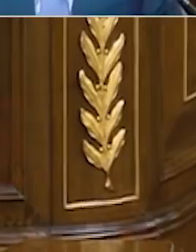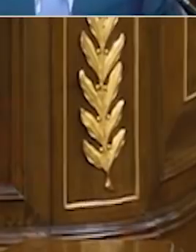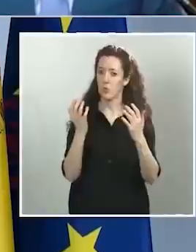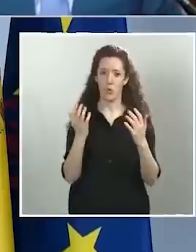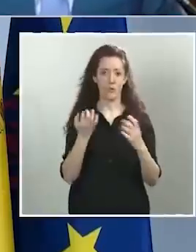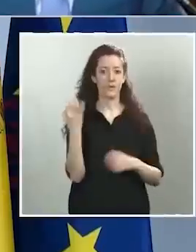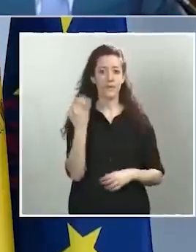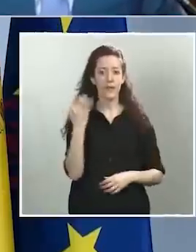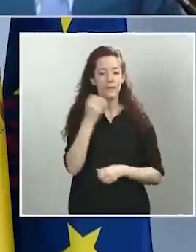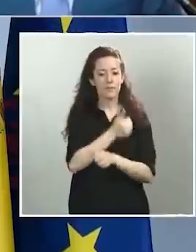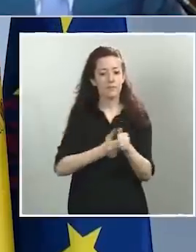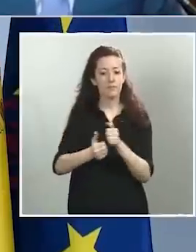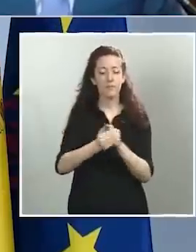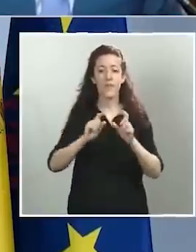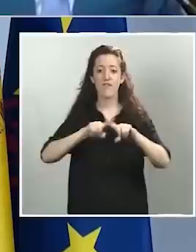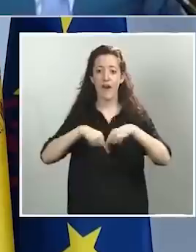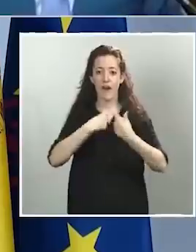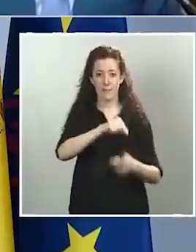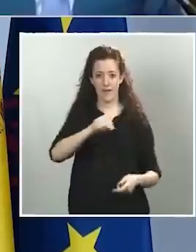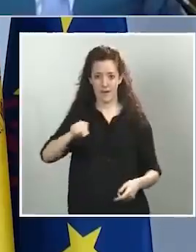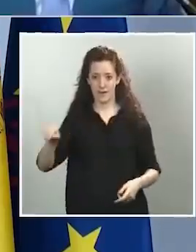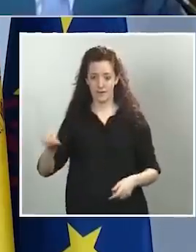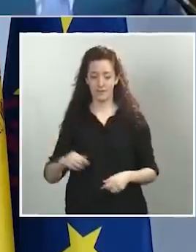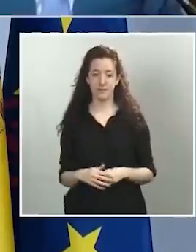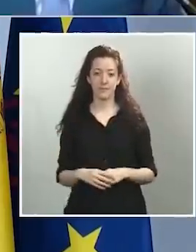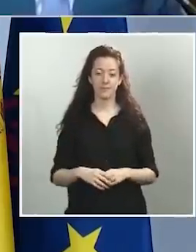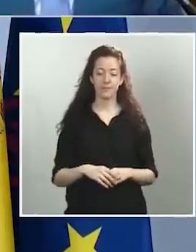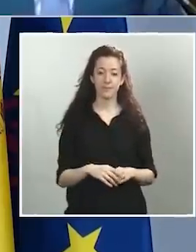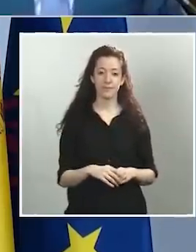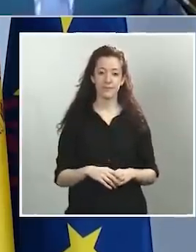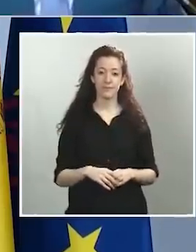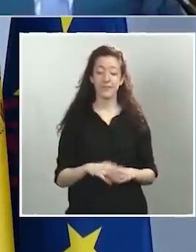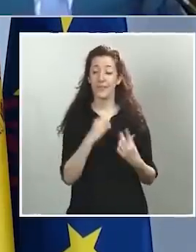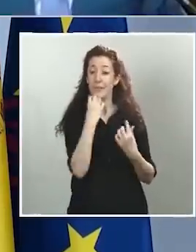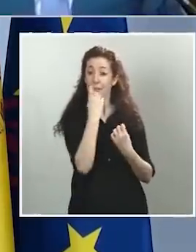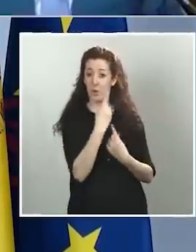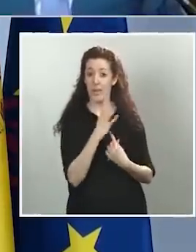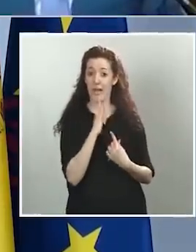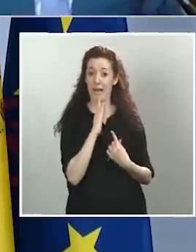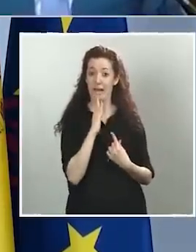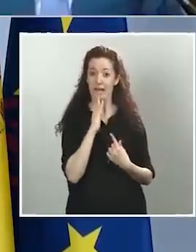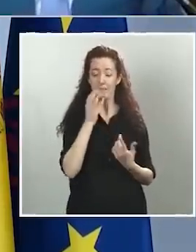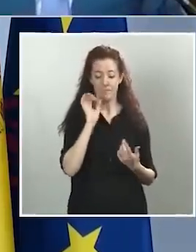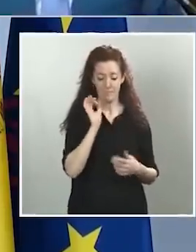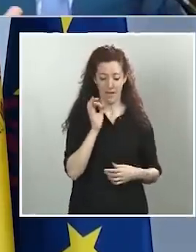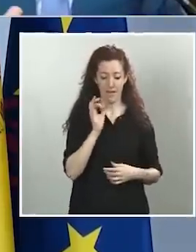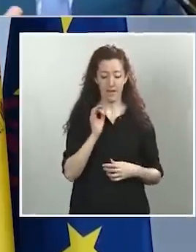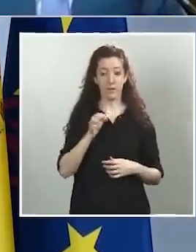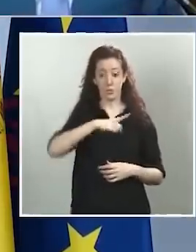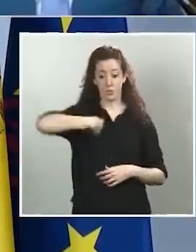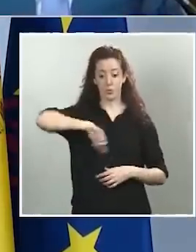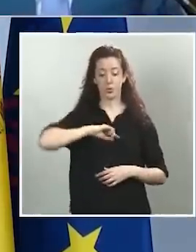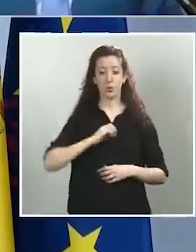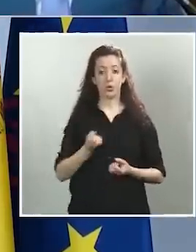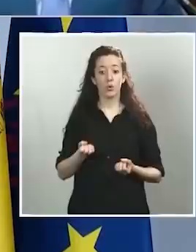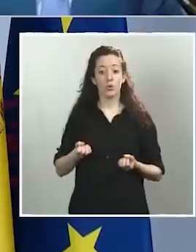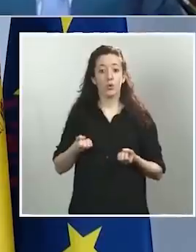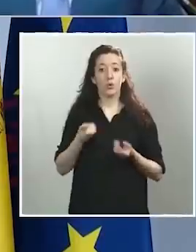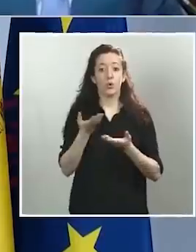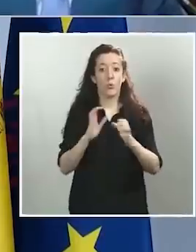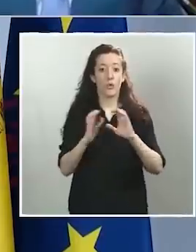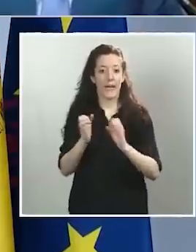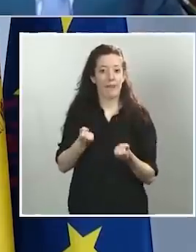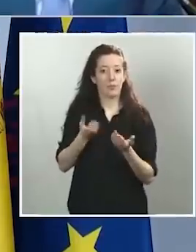comunista haciéndose responsable de absolutamente nada. Entonces, seguramente, y ese es el